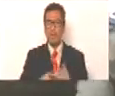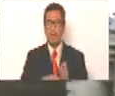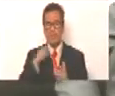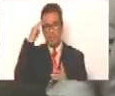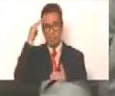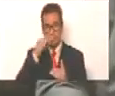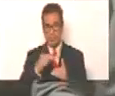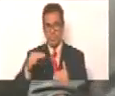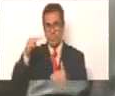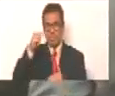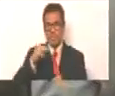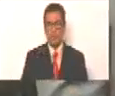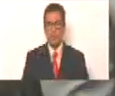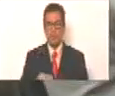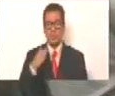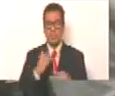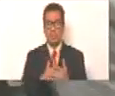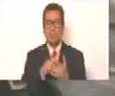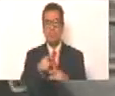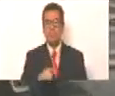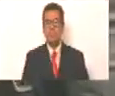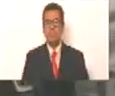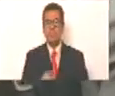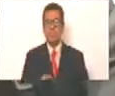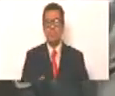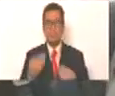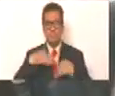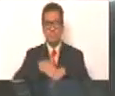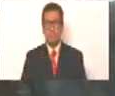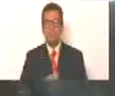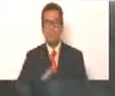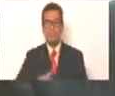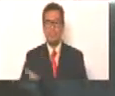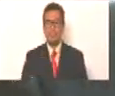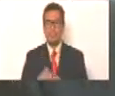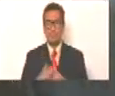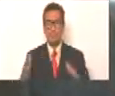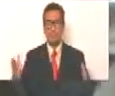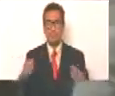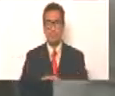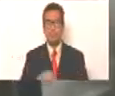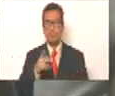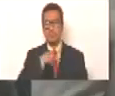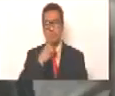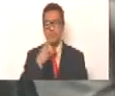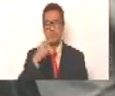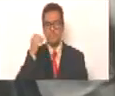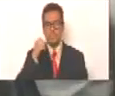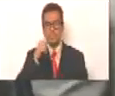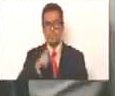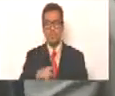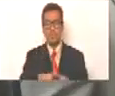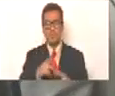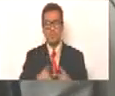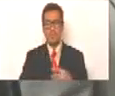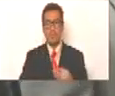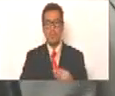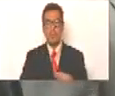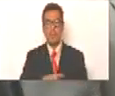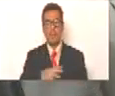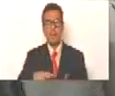de la interseccionalidad, sino de la integralidad. Pone en el más alto nivel político estratégico el problema de la desigualdad, el problema